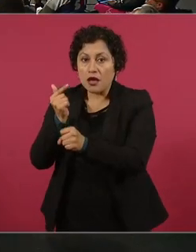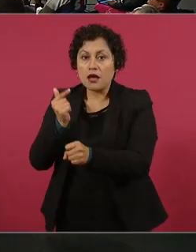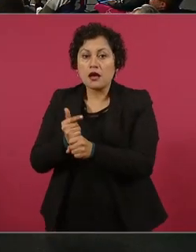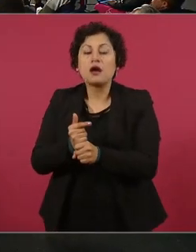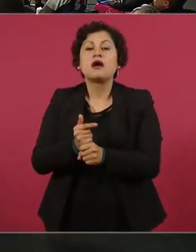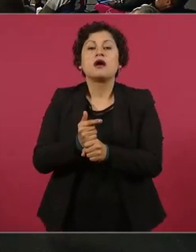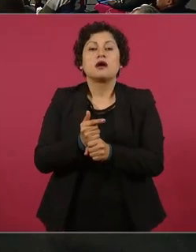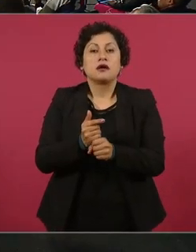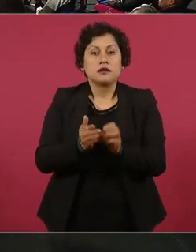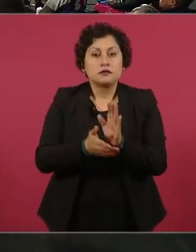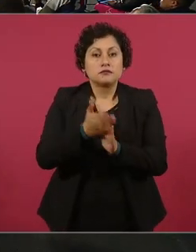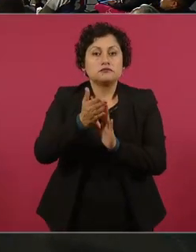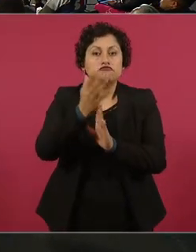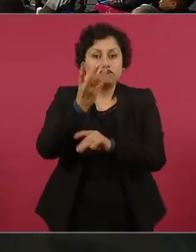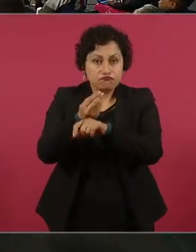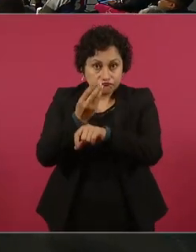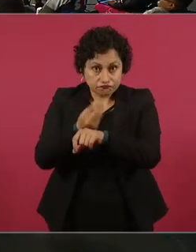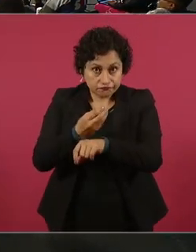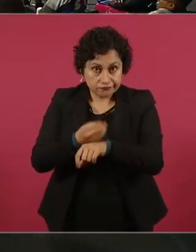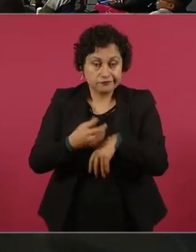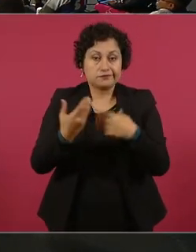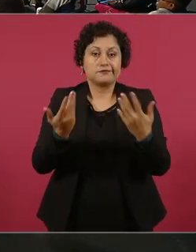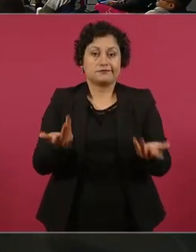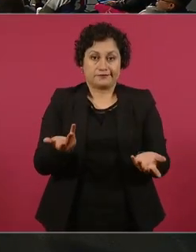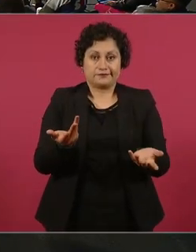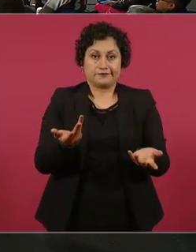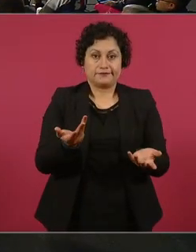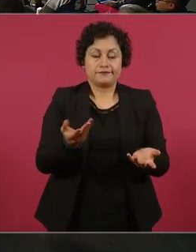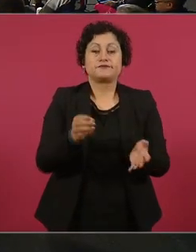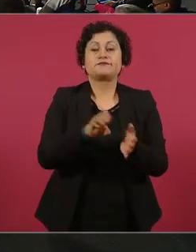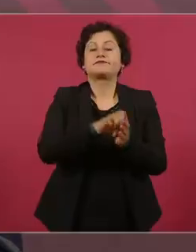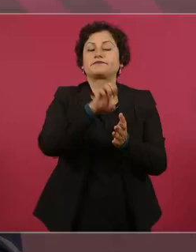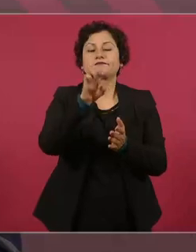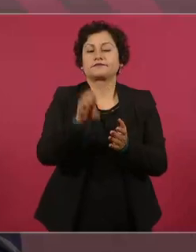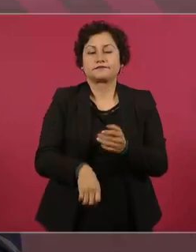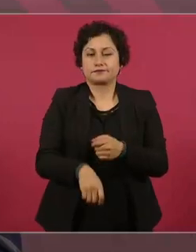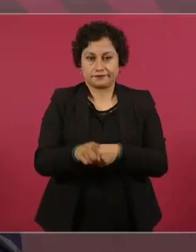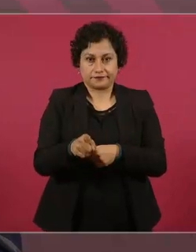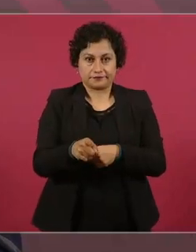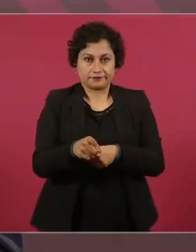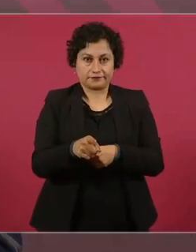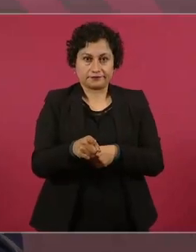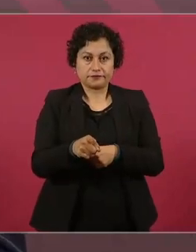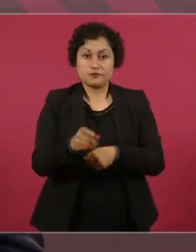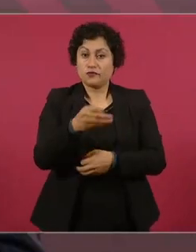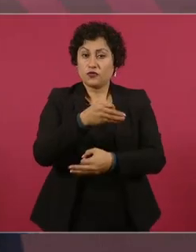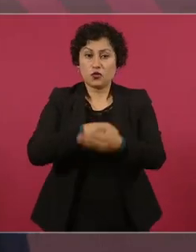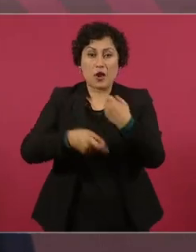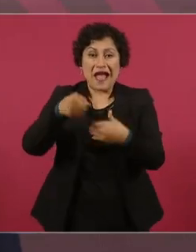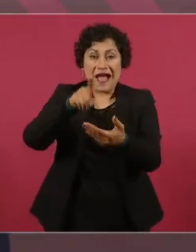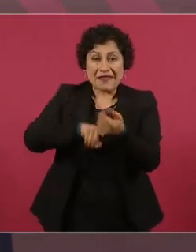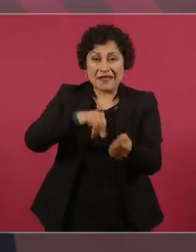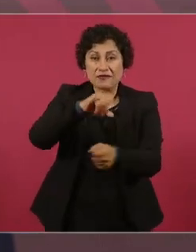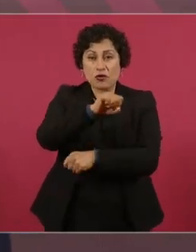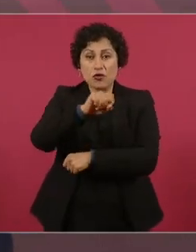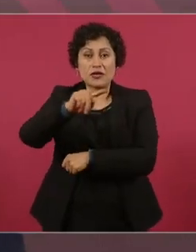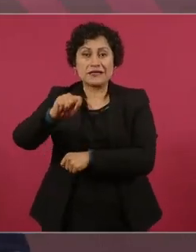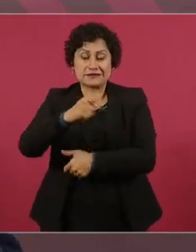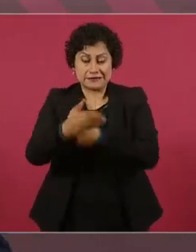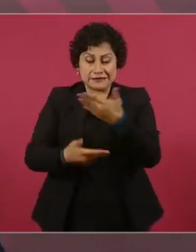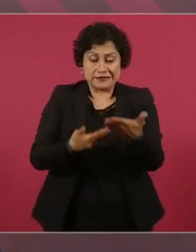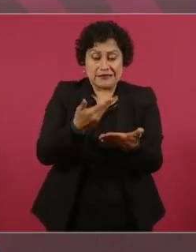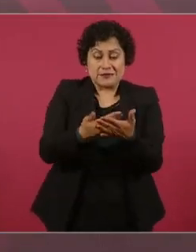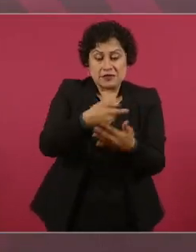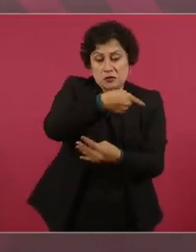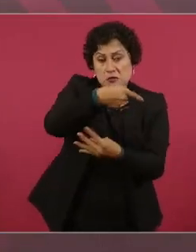estaba? Estaban privatizados todos los servicios. Bueno, la tragedia esa